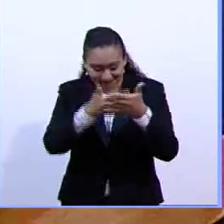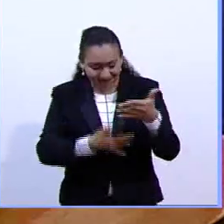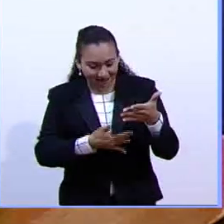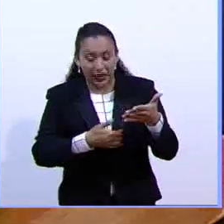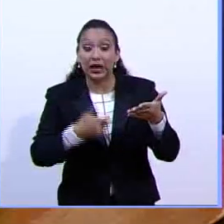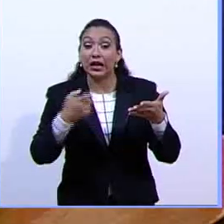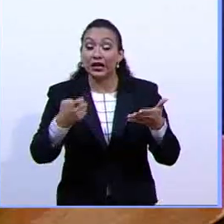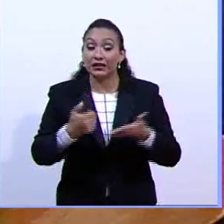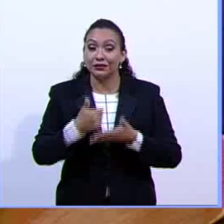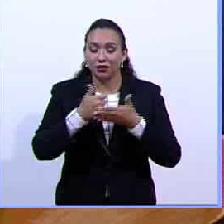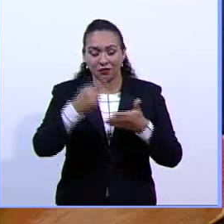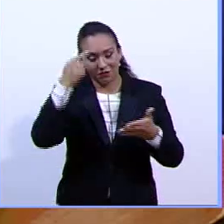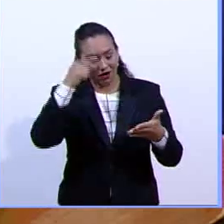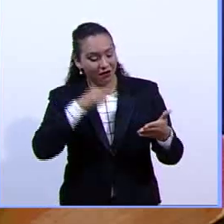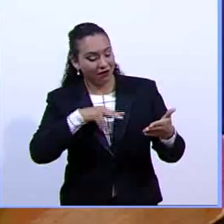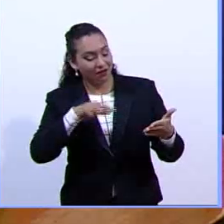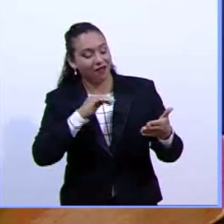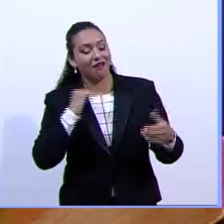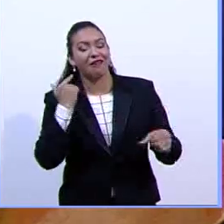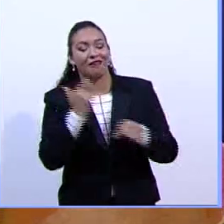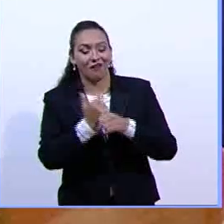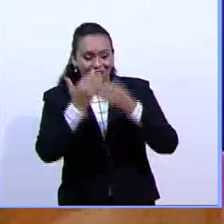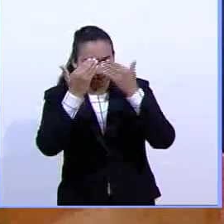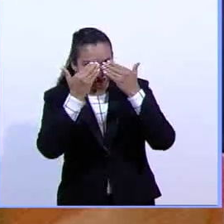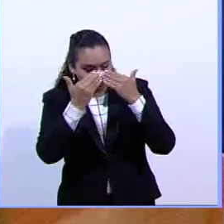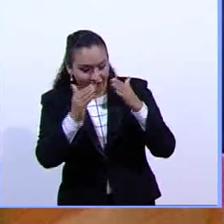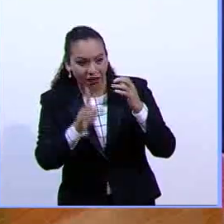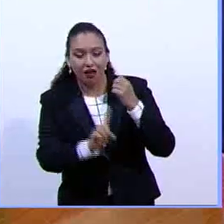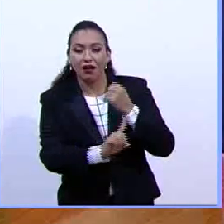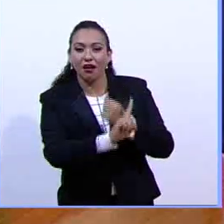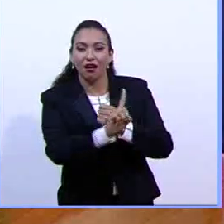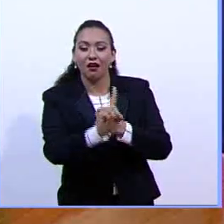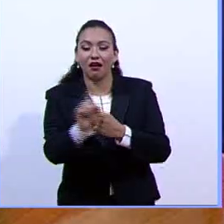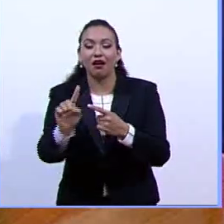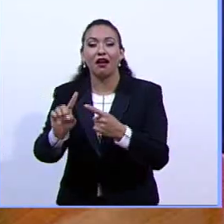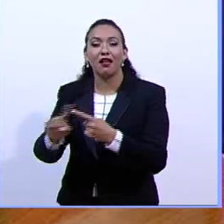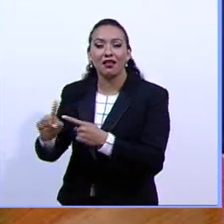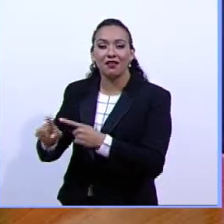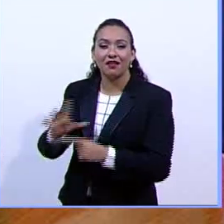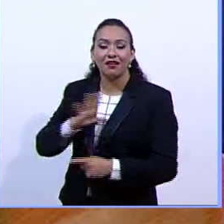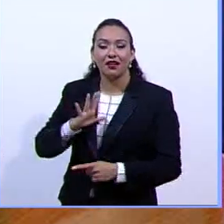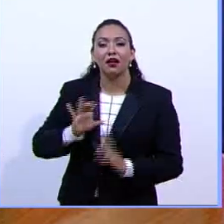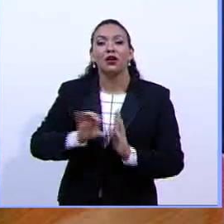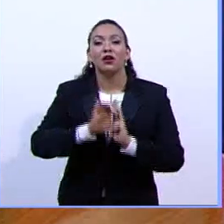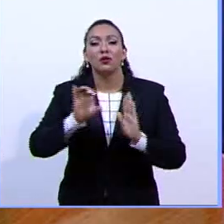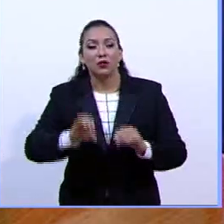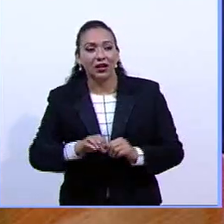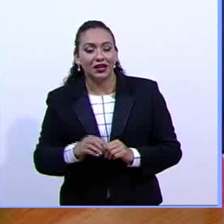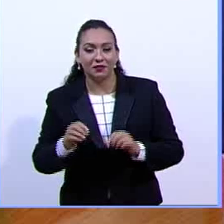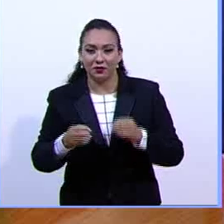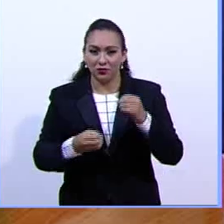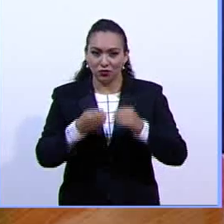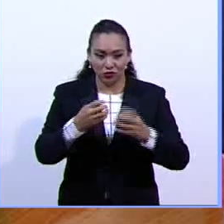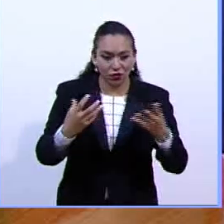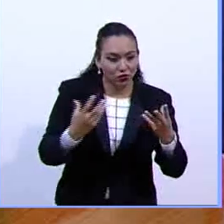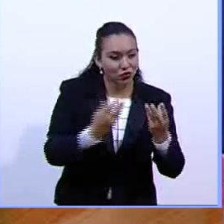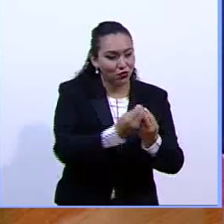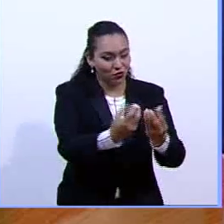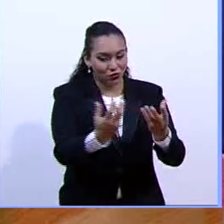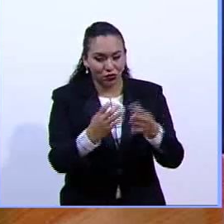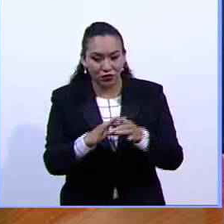hacernos cargo de los diversos desafíos que hoy día existen, como son precisamente la cooperación judicial,